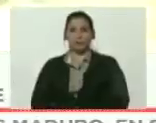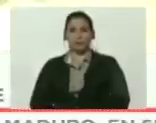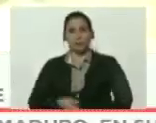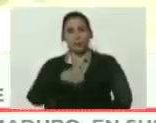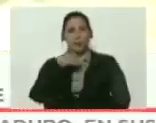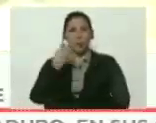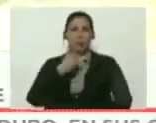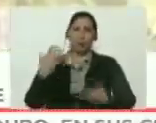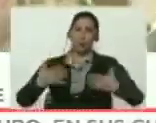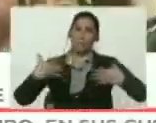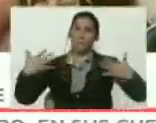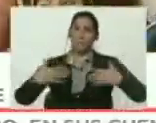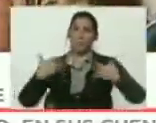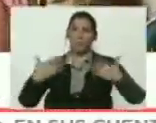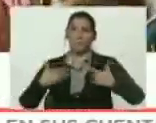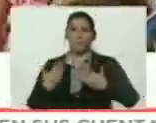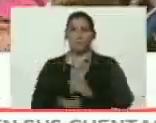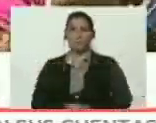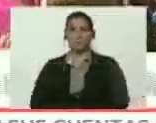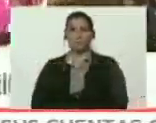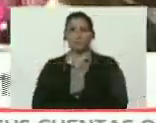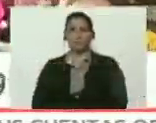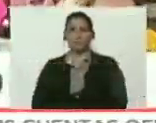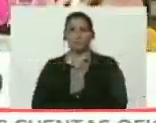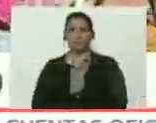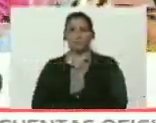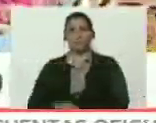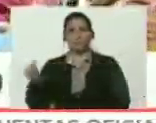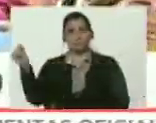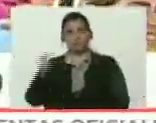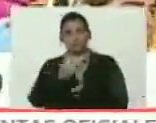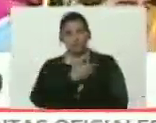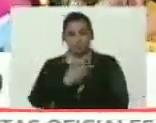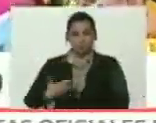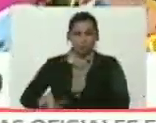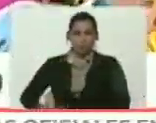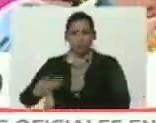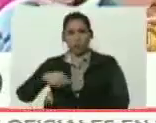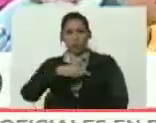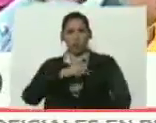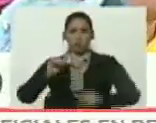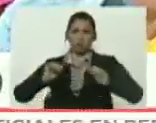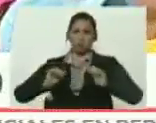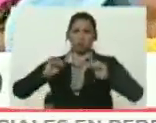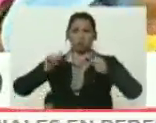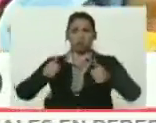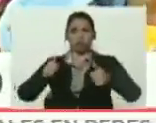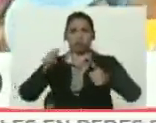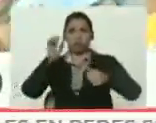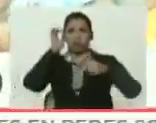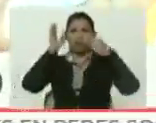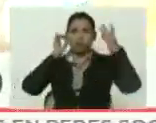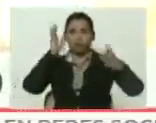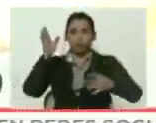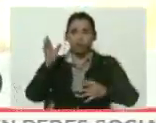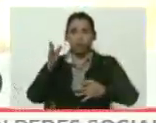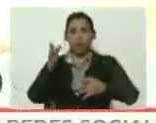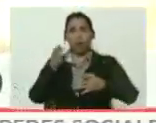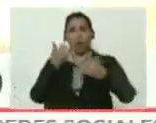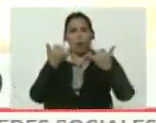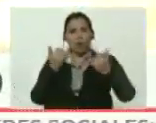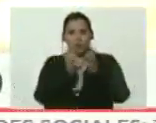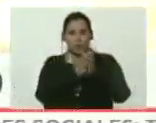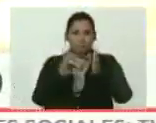Juventud alegre, juventud feliz. Sí, presidente. Bueno, hoy estamos lanzando lo que será la edición número 11 del